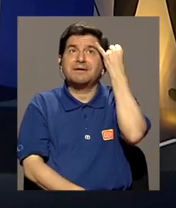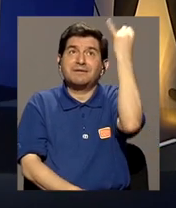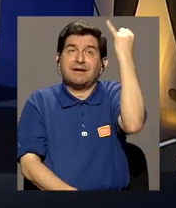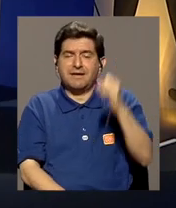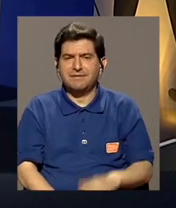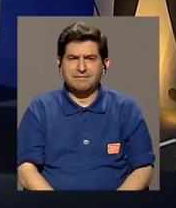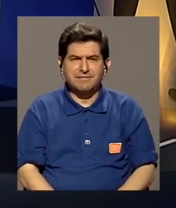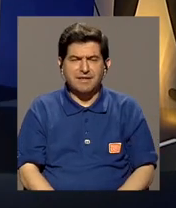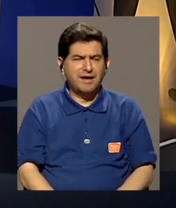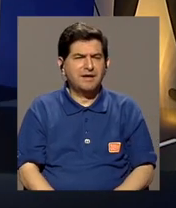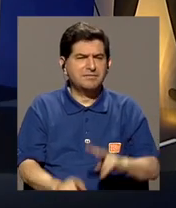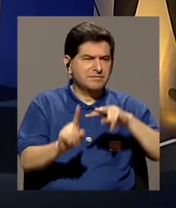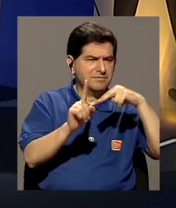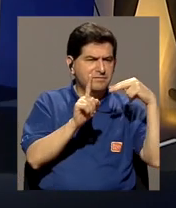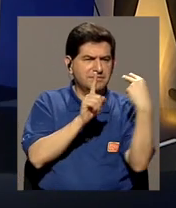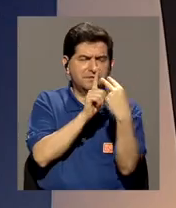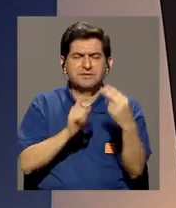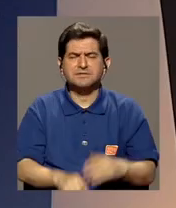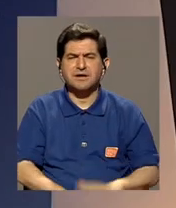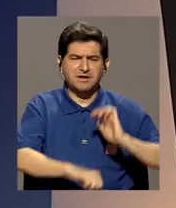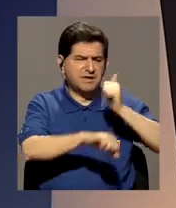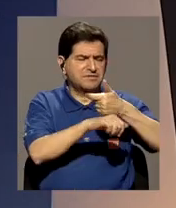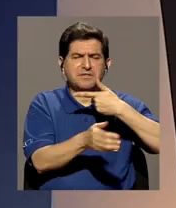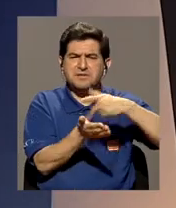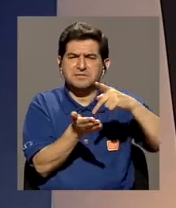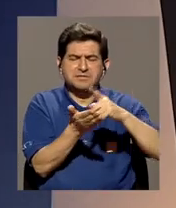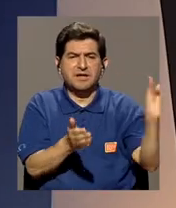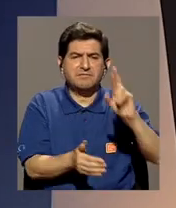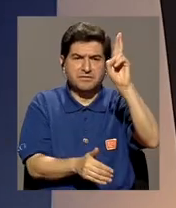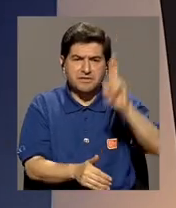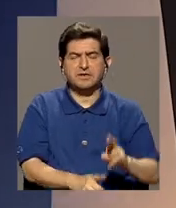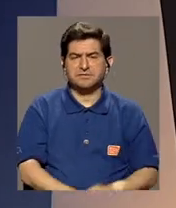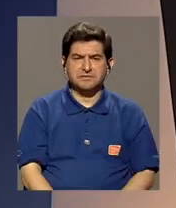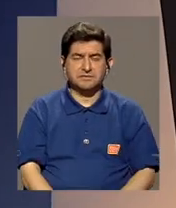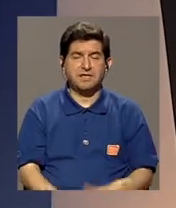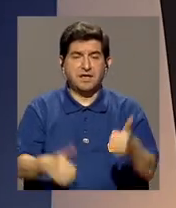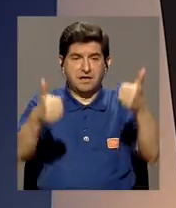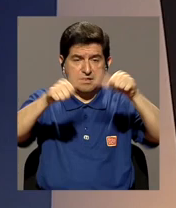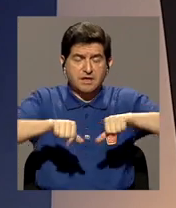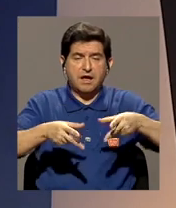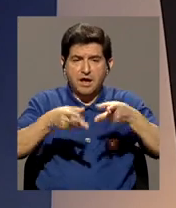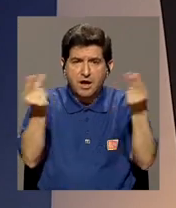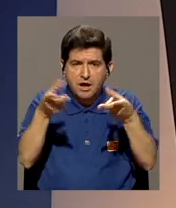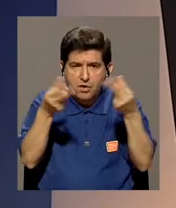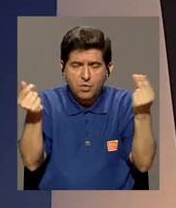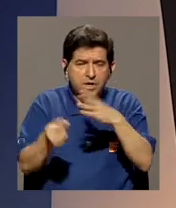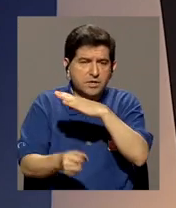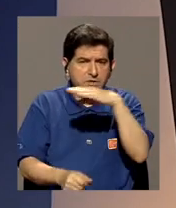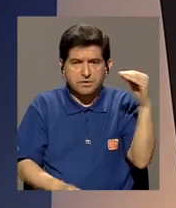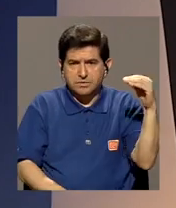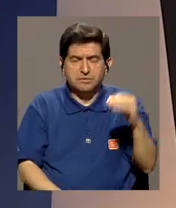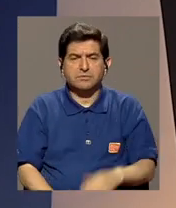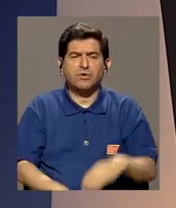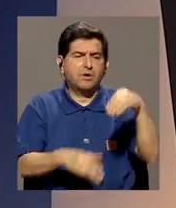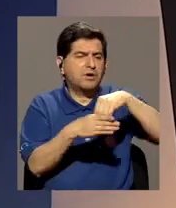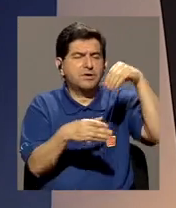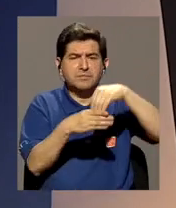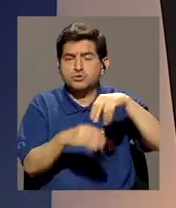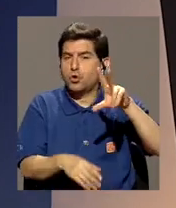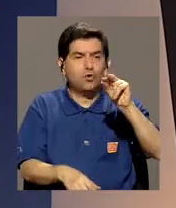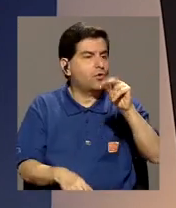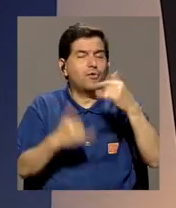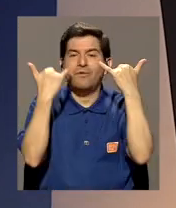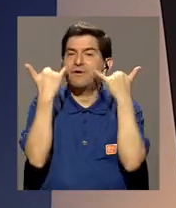de como se venía visualizando como fijamos las tarifas en costa rica según nuestros costos y según nuestras las